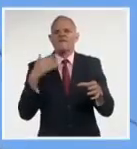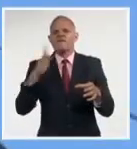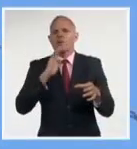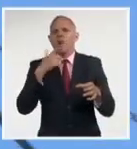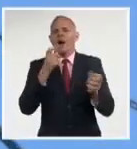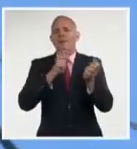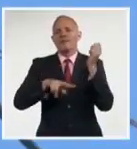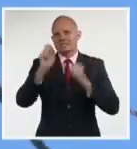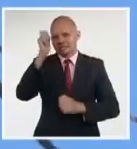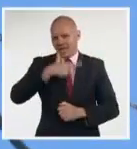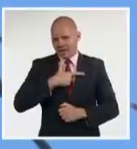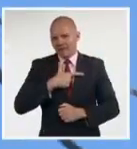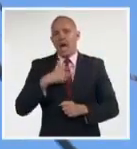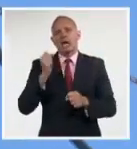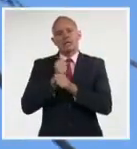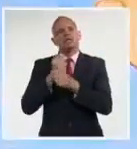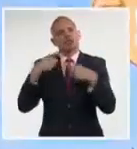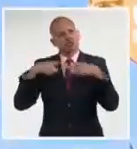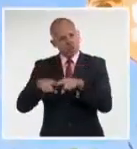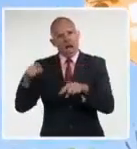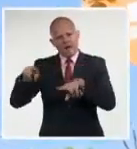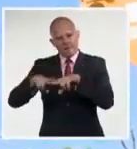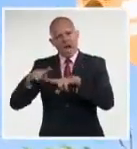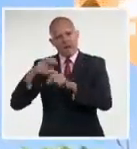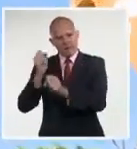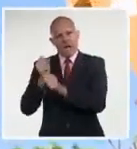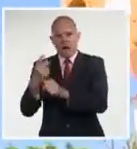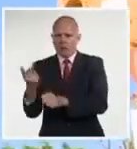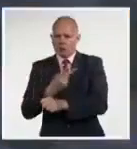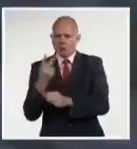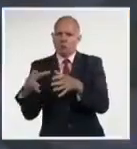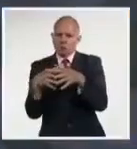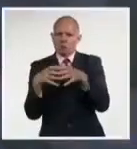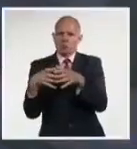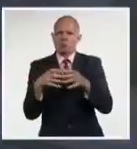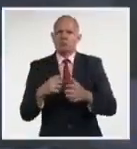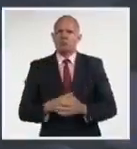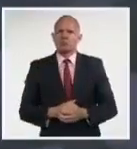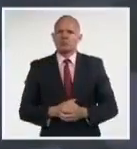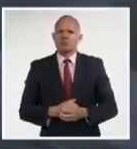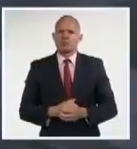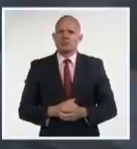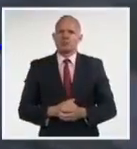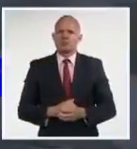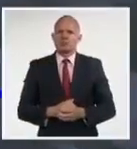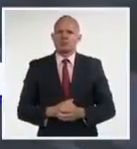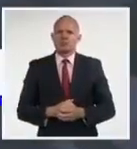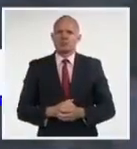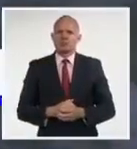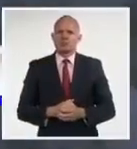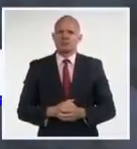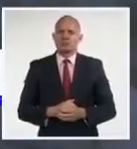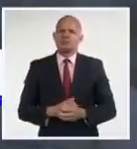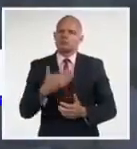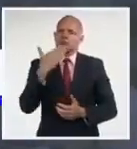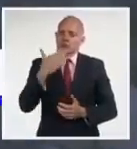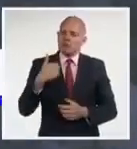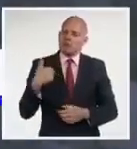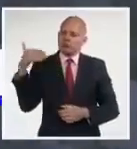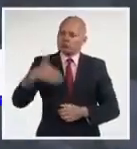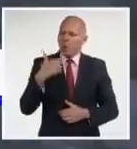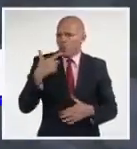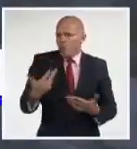quienes con homólogos capitalinos suman fuerzas para restablecer daños. Es un orgullo estar aquí en este momento porque al final nosotros